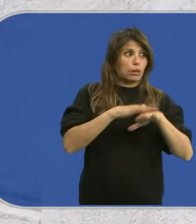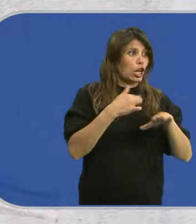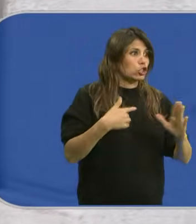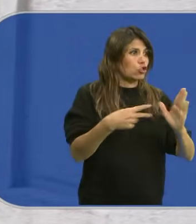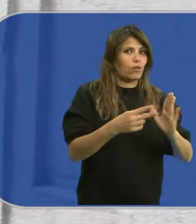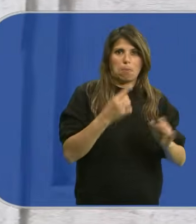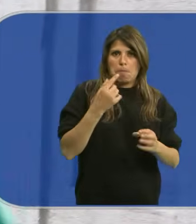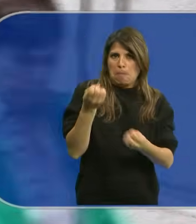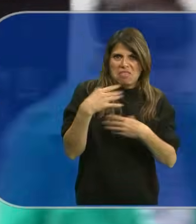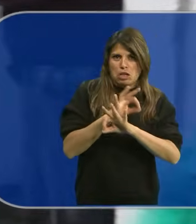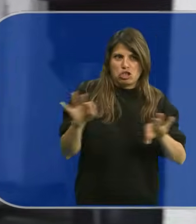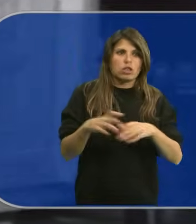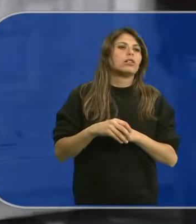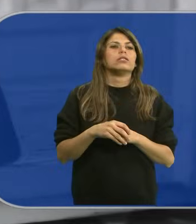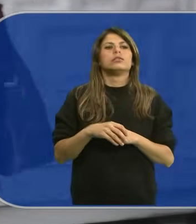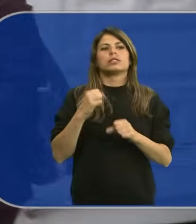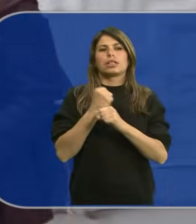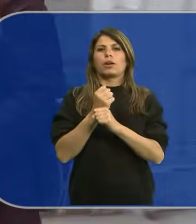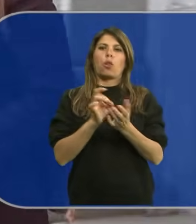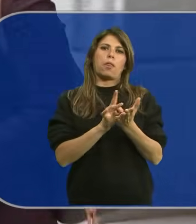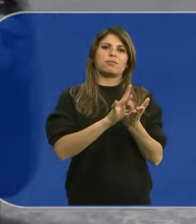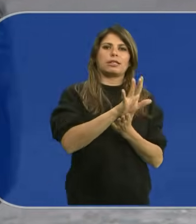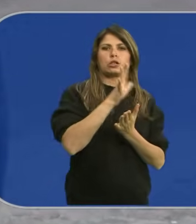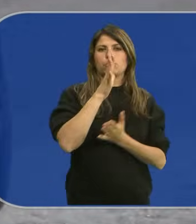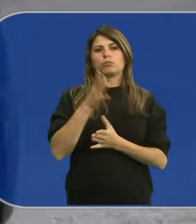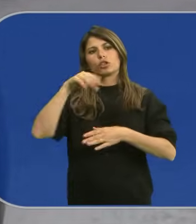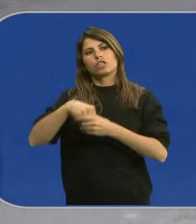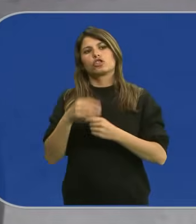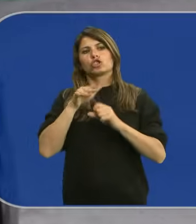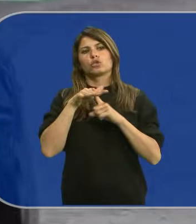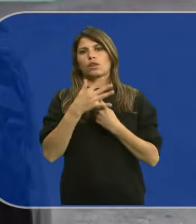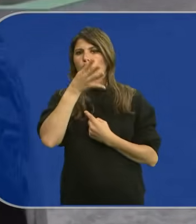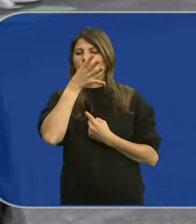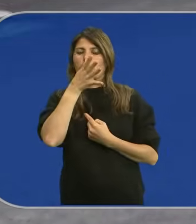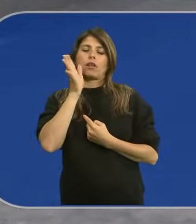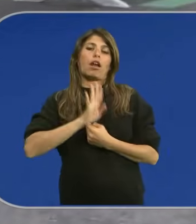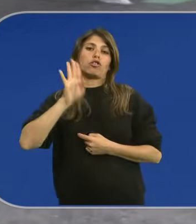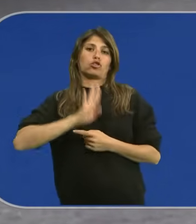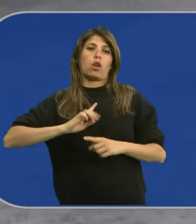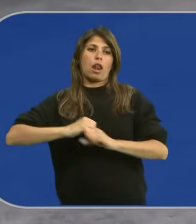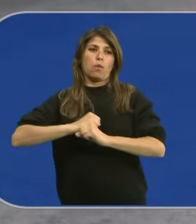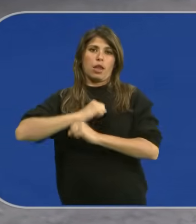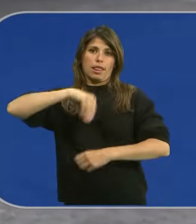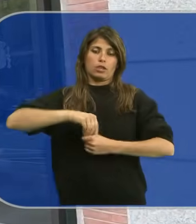Un trabajo del que fue despedida Alega al poco de denunciar una situación de acoso laboral por parte de Coldo.